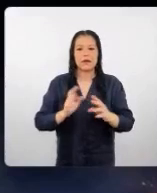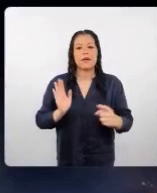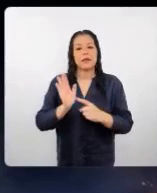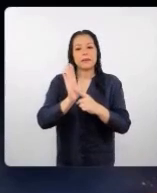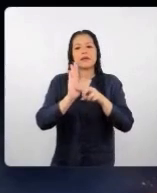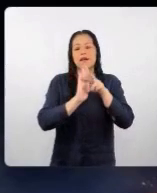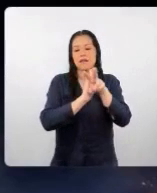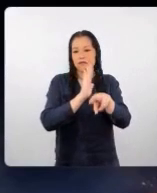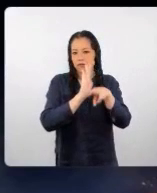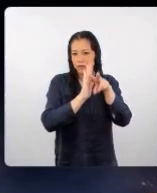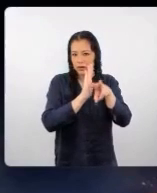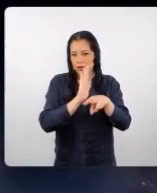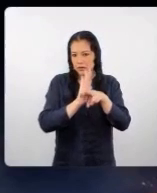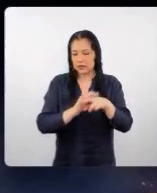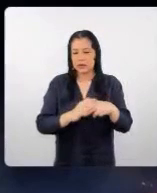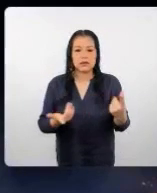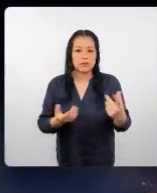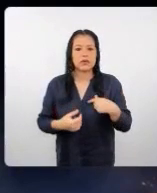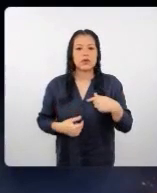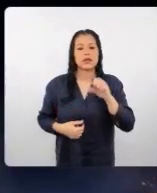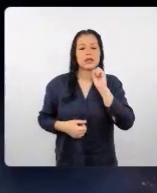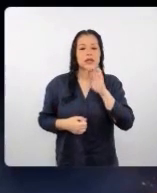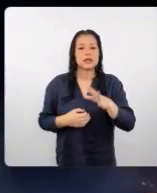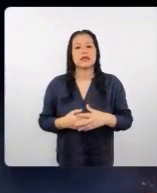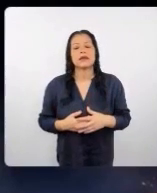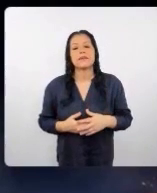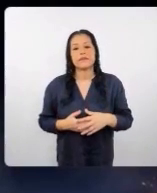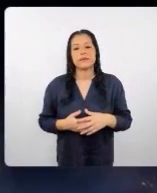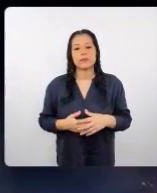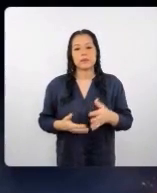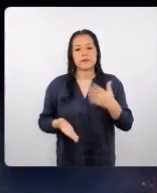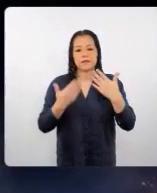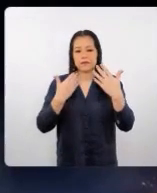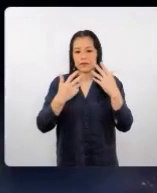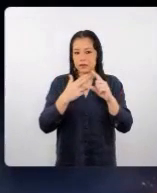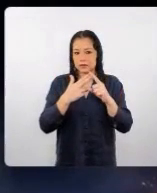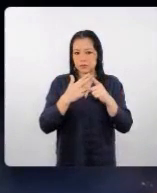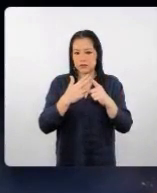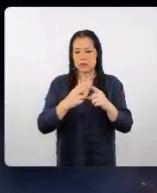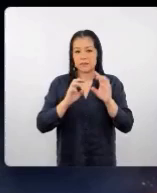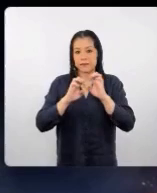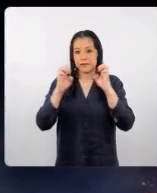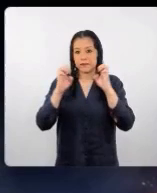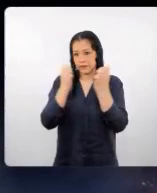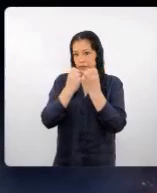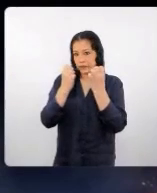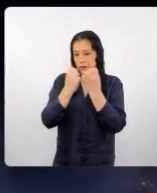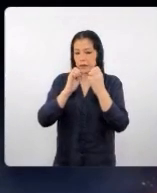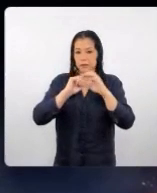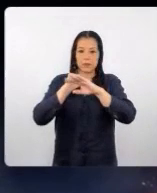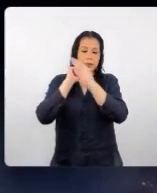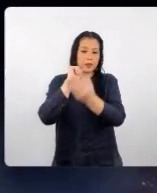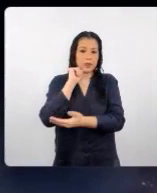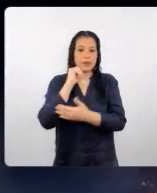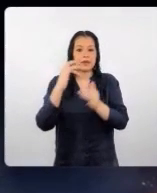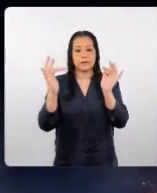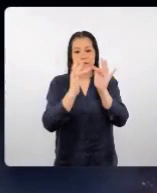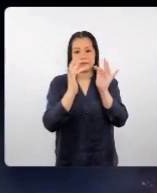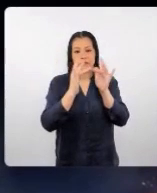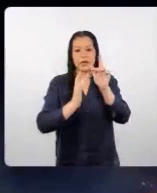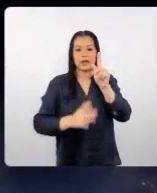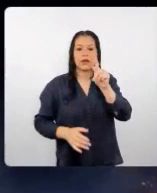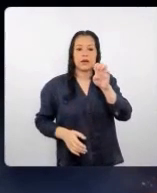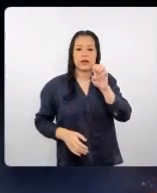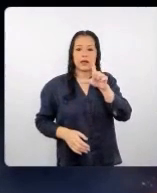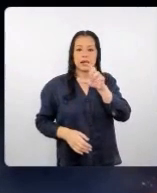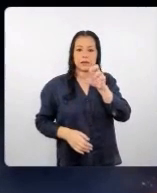pequeño video, justamente como les comentaba Álvaro en la parte inicial, el equipo de la OSEC Dubai se contactó con Kenneth Martin, que